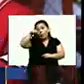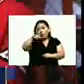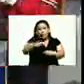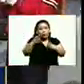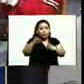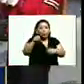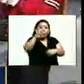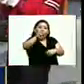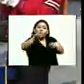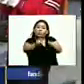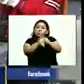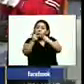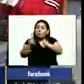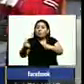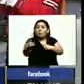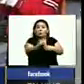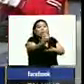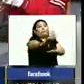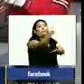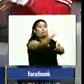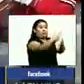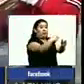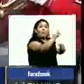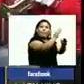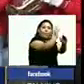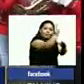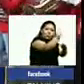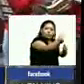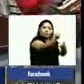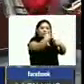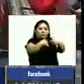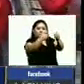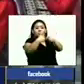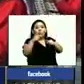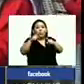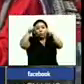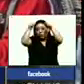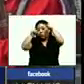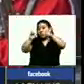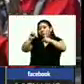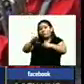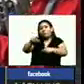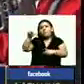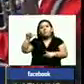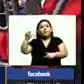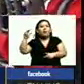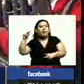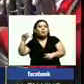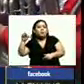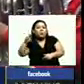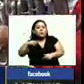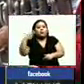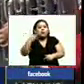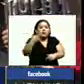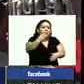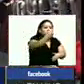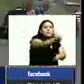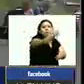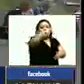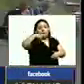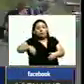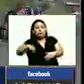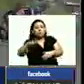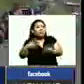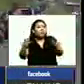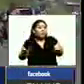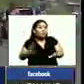Más de 4 millones De venezolanos Que según la Agencia Para Refugiados De Naciones Unidas ACNUR Se han visto forzados A dejar su país